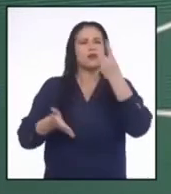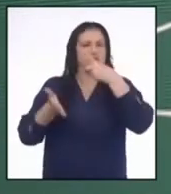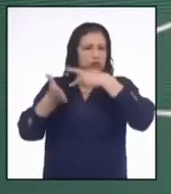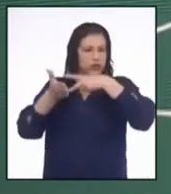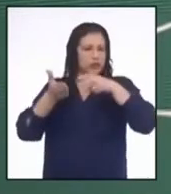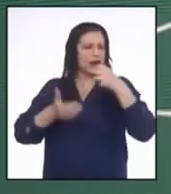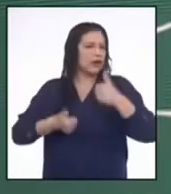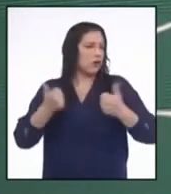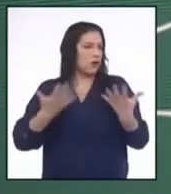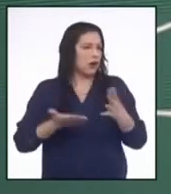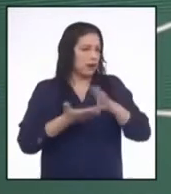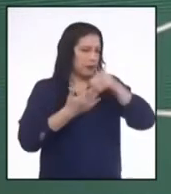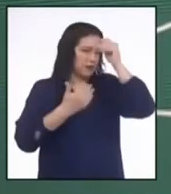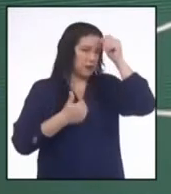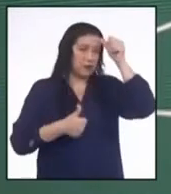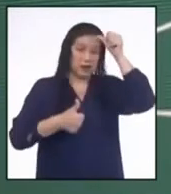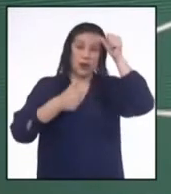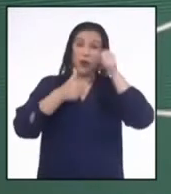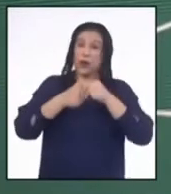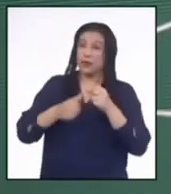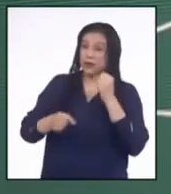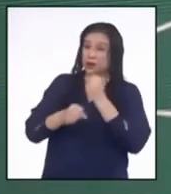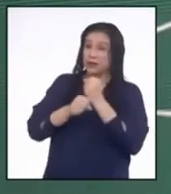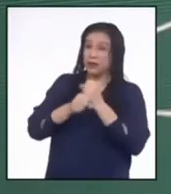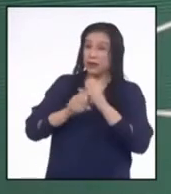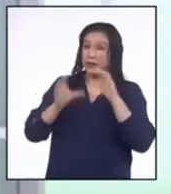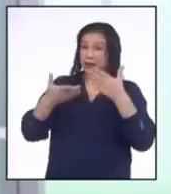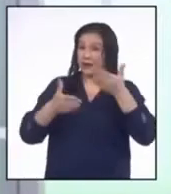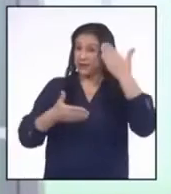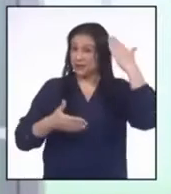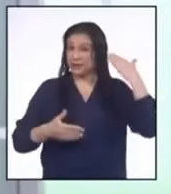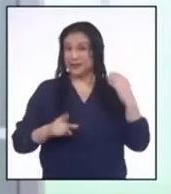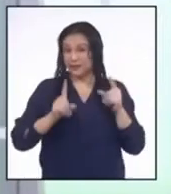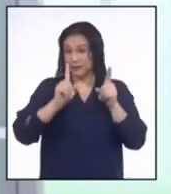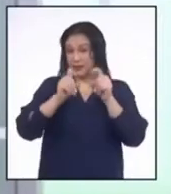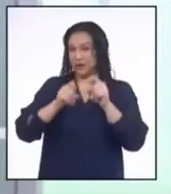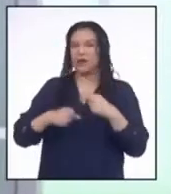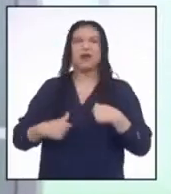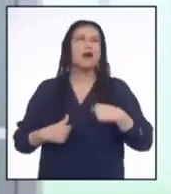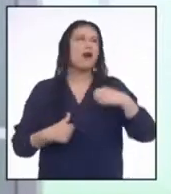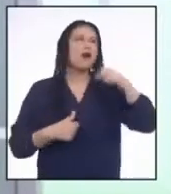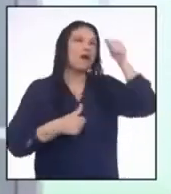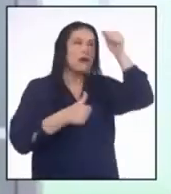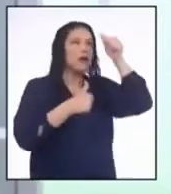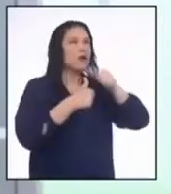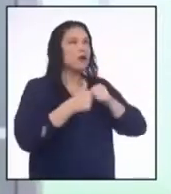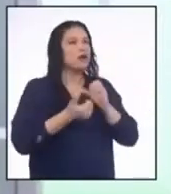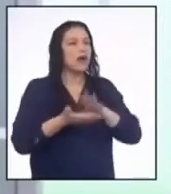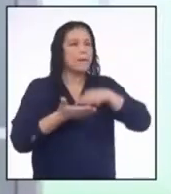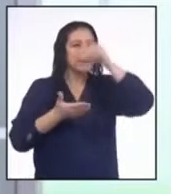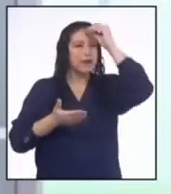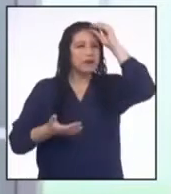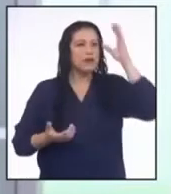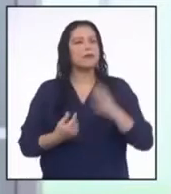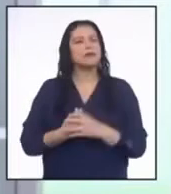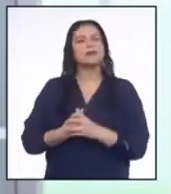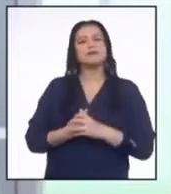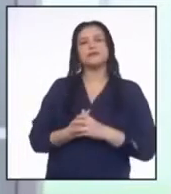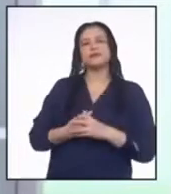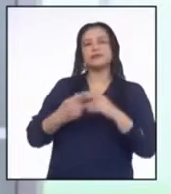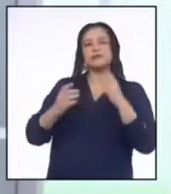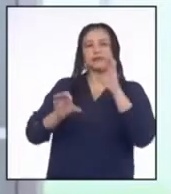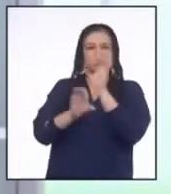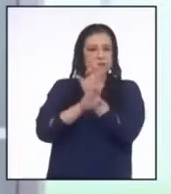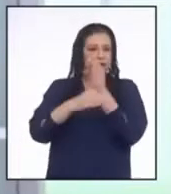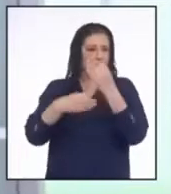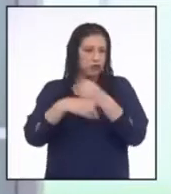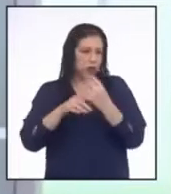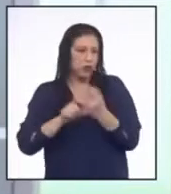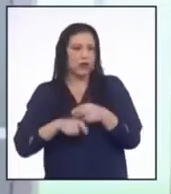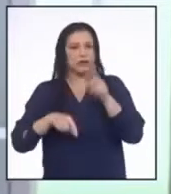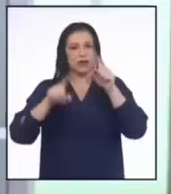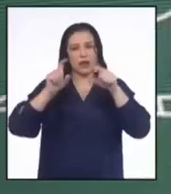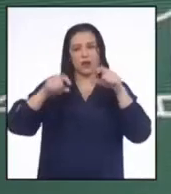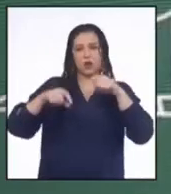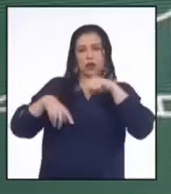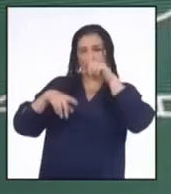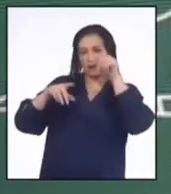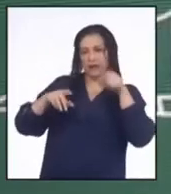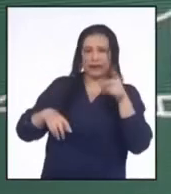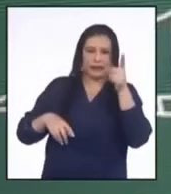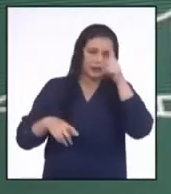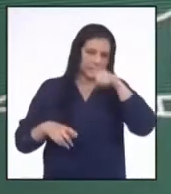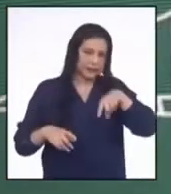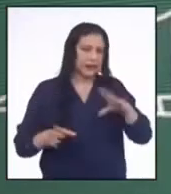semanas. ¿Recuerdan lo que trabajamos los programas anteriores? Me acuerdo que aprendimos sobre figuras curvas, algunas abiertas y otras